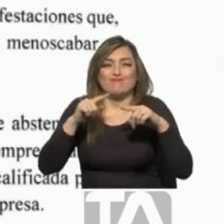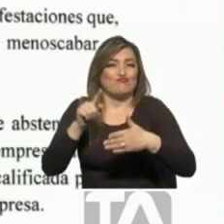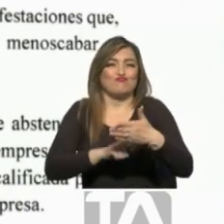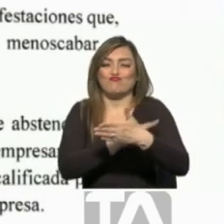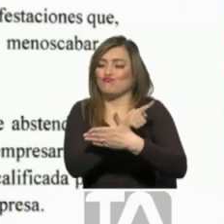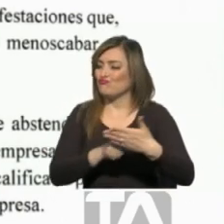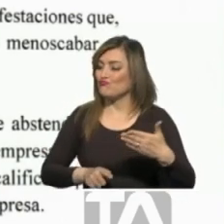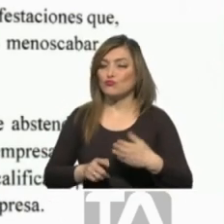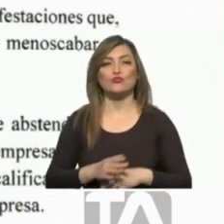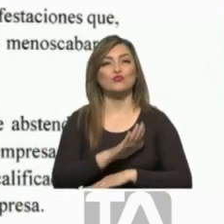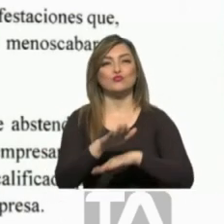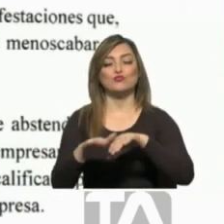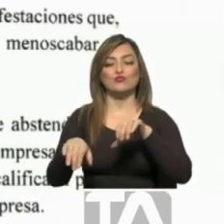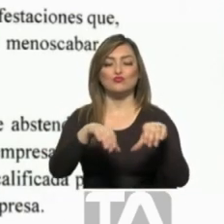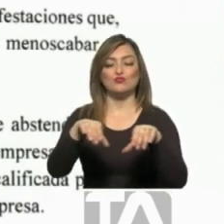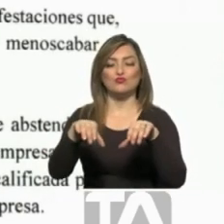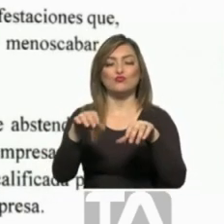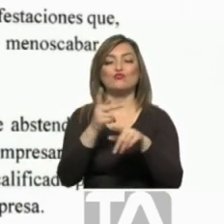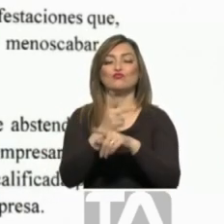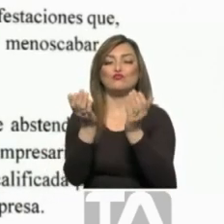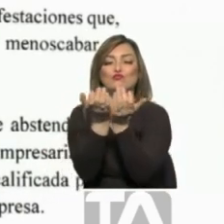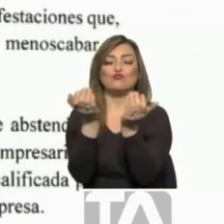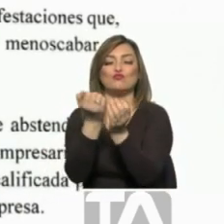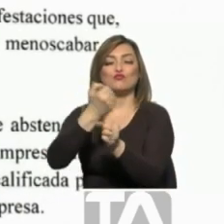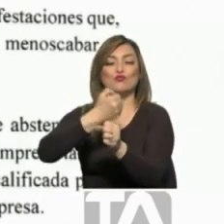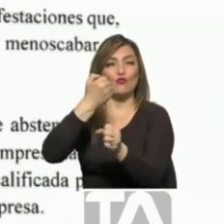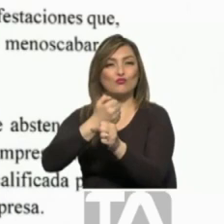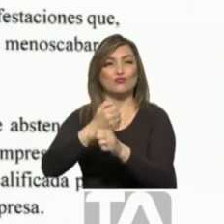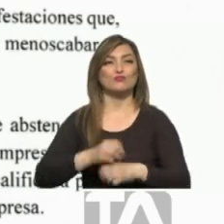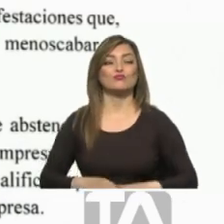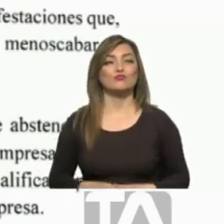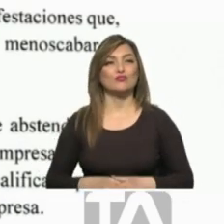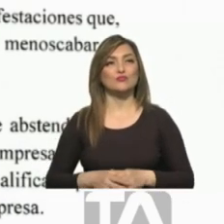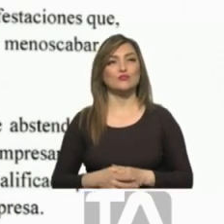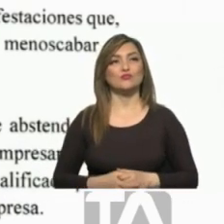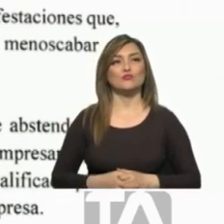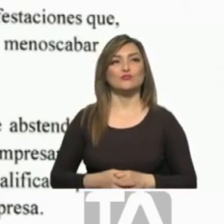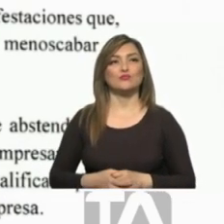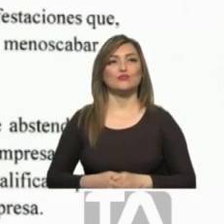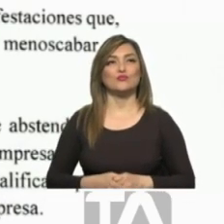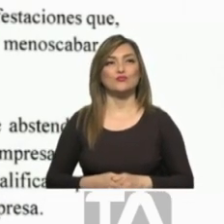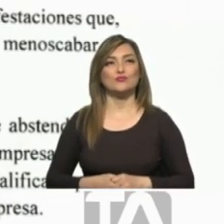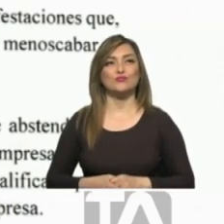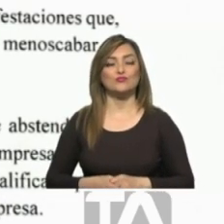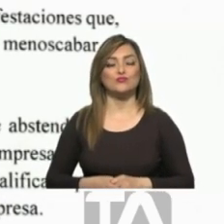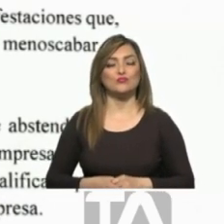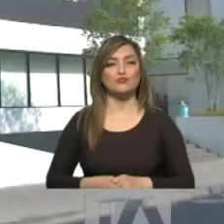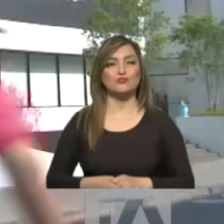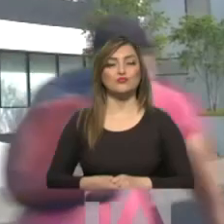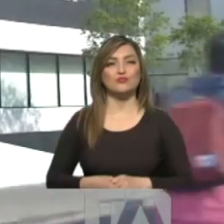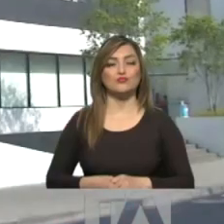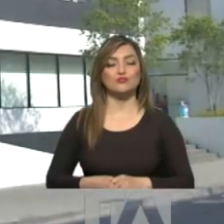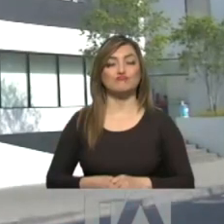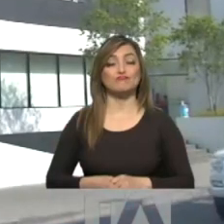o manifestaciones sobre las actividades, productos y prestaciones que ejecutaron, ejecuten y o se brinden a favor de la